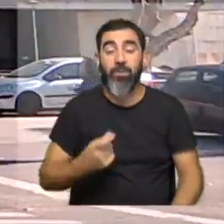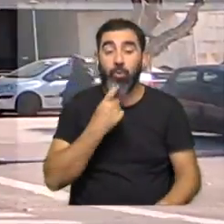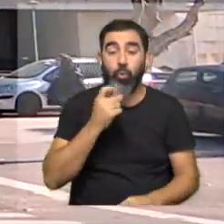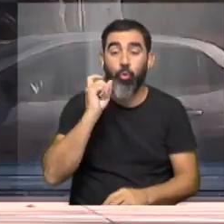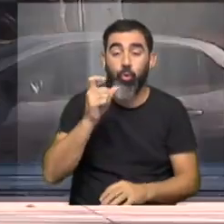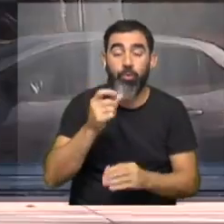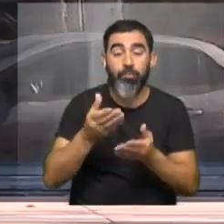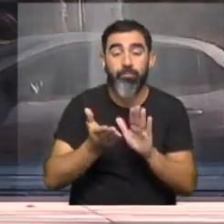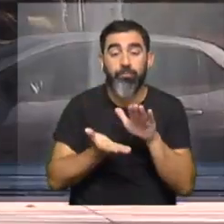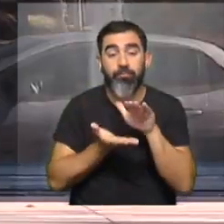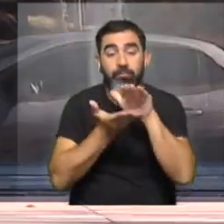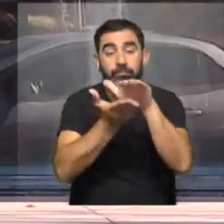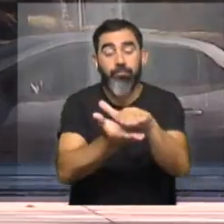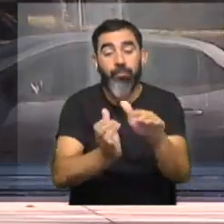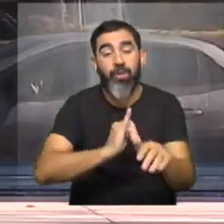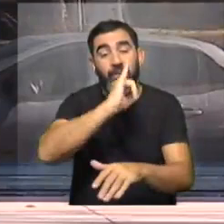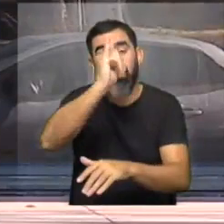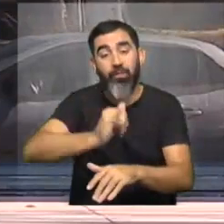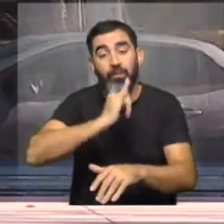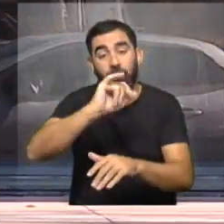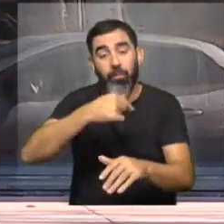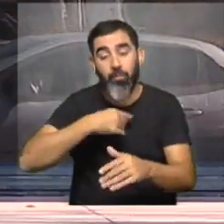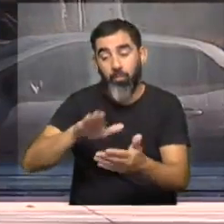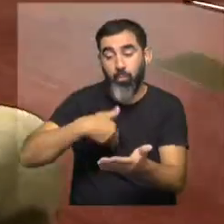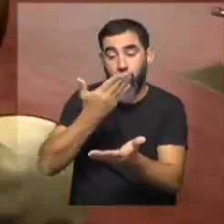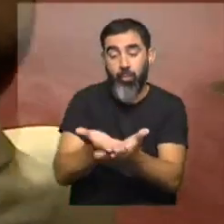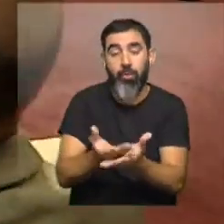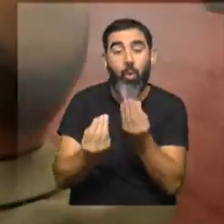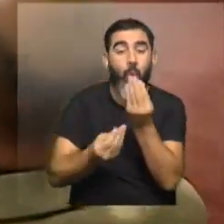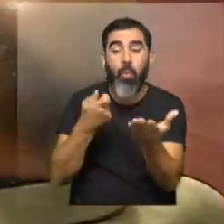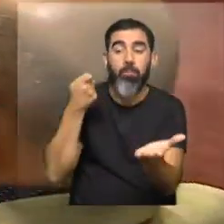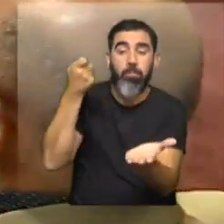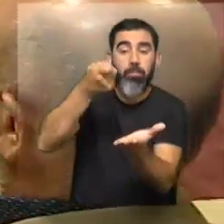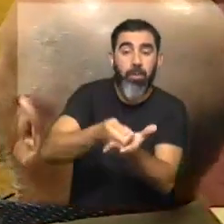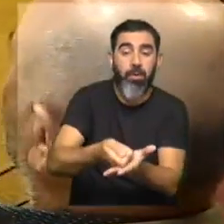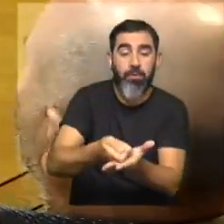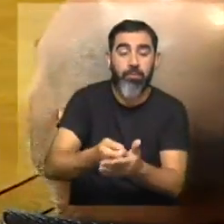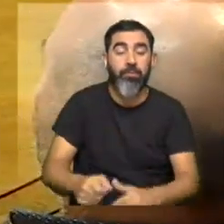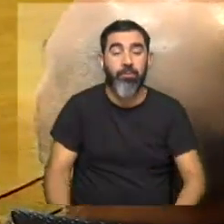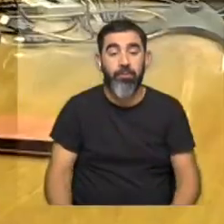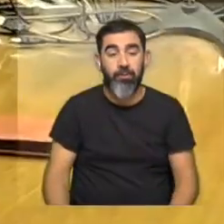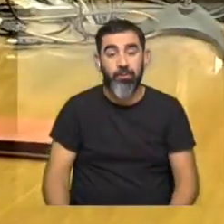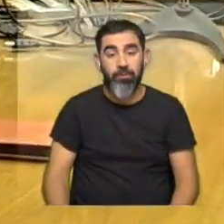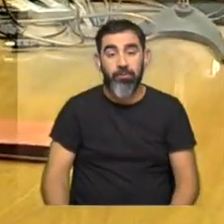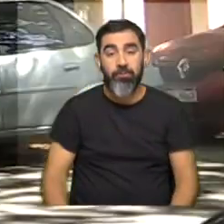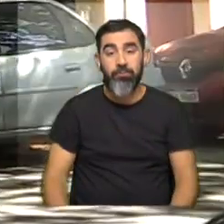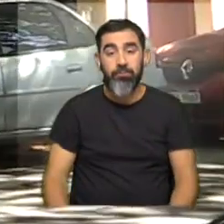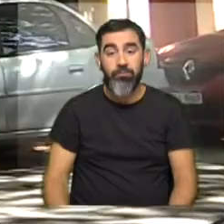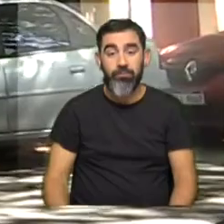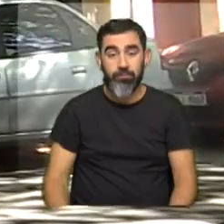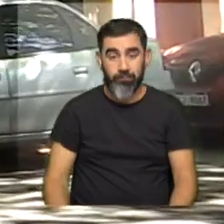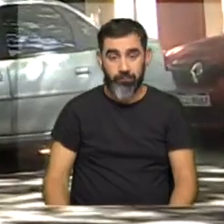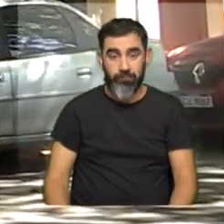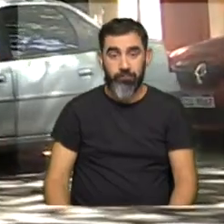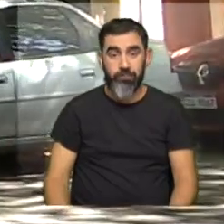Colorado va a entregar al presidente un informe con sus propuestas y la forma de financiarlas, dijeron fuentes políticas a MBD Noticias.